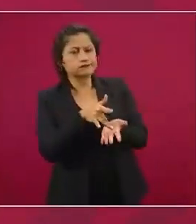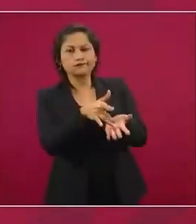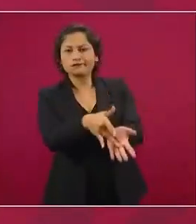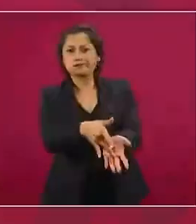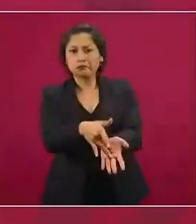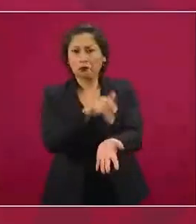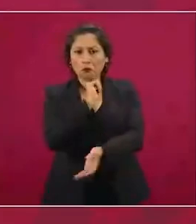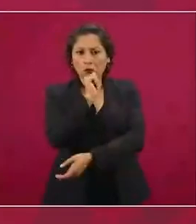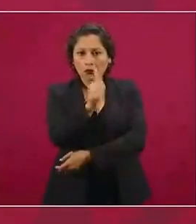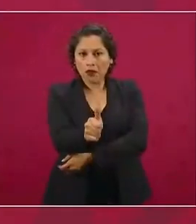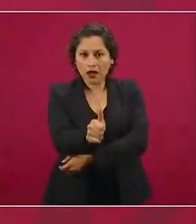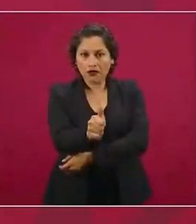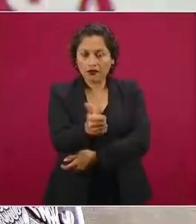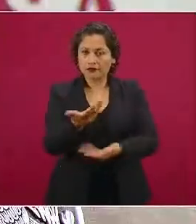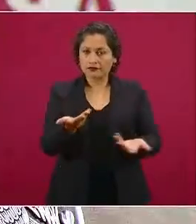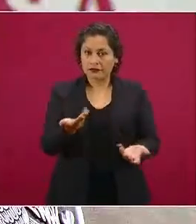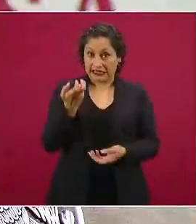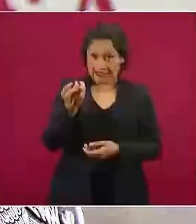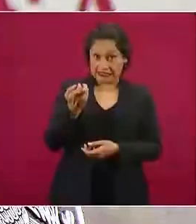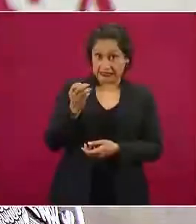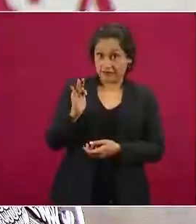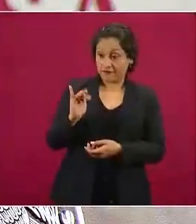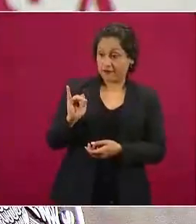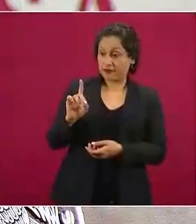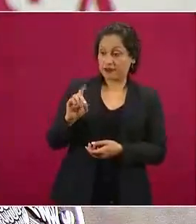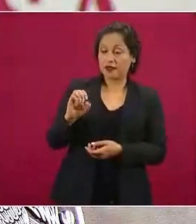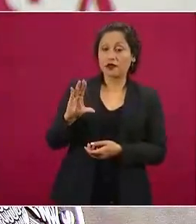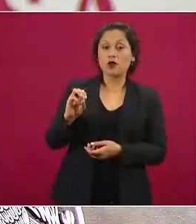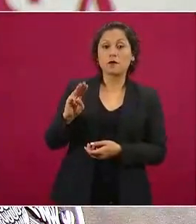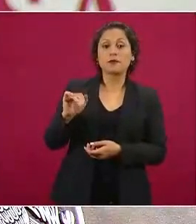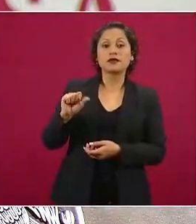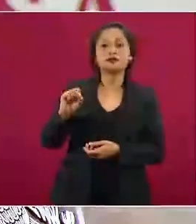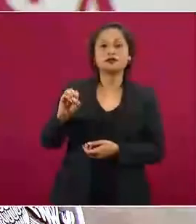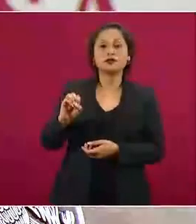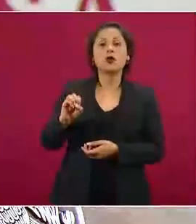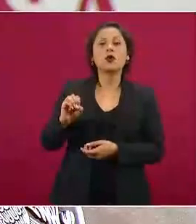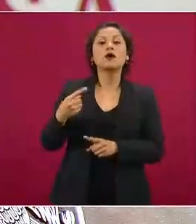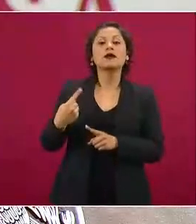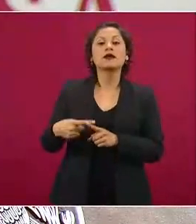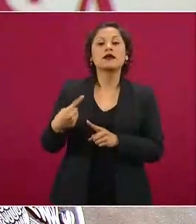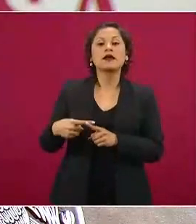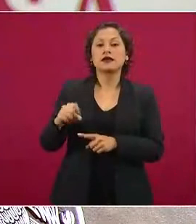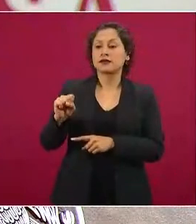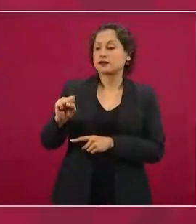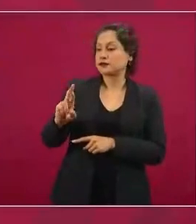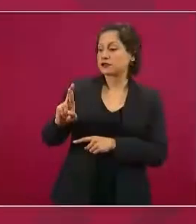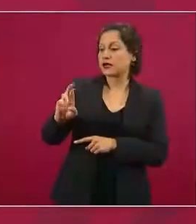Fue un fideicomiso, un fondo que otorgó la Secretaría de Relaciones Exteriores